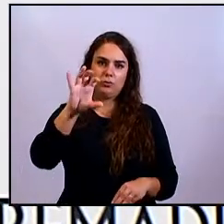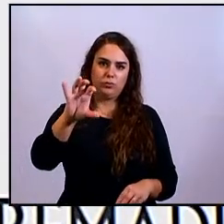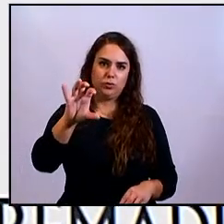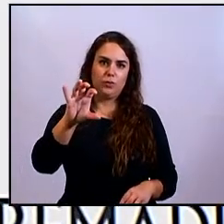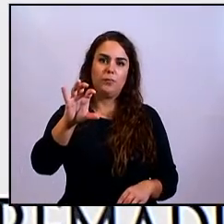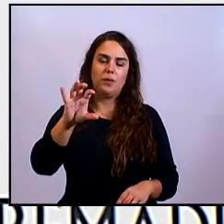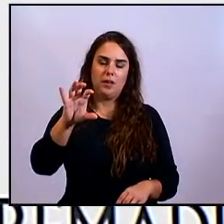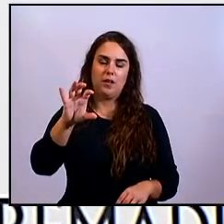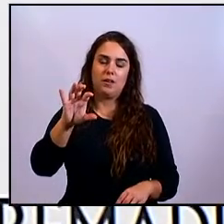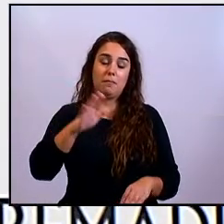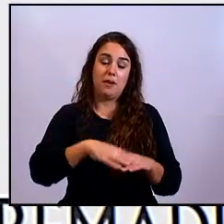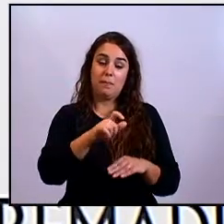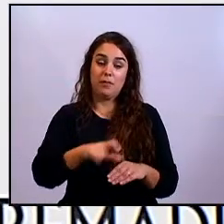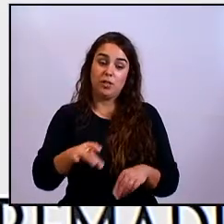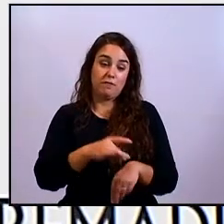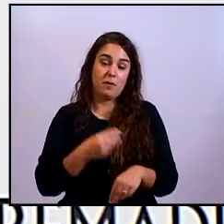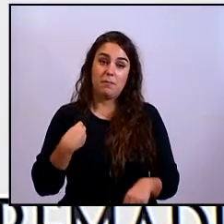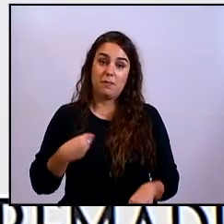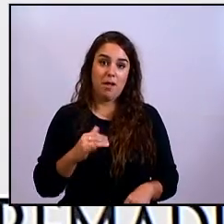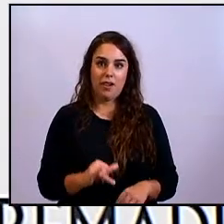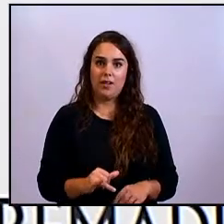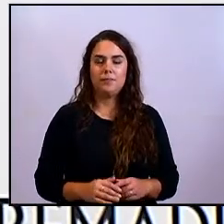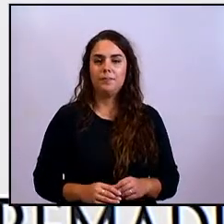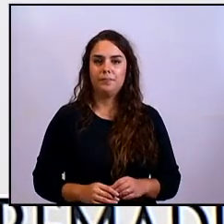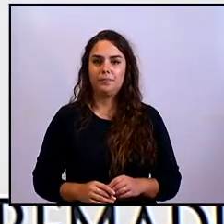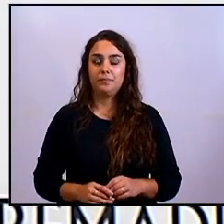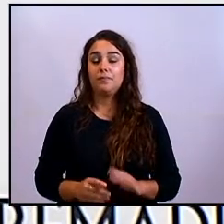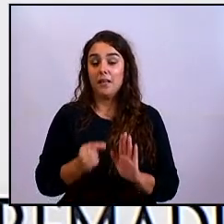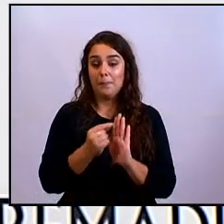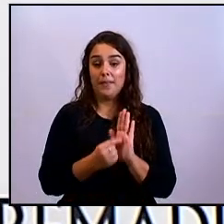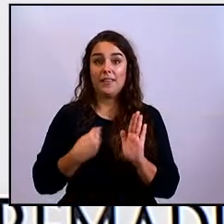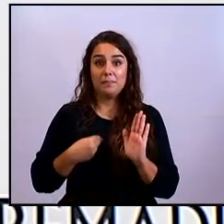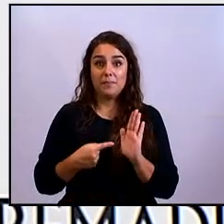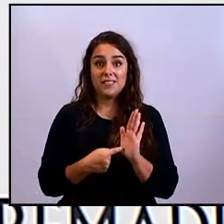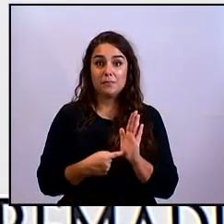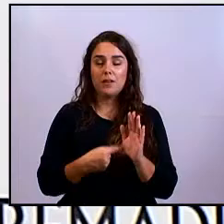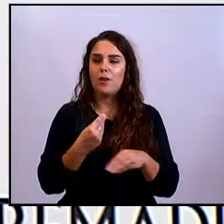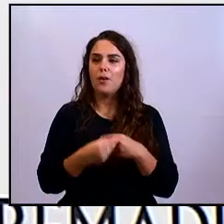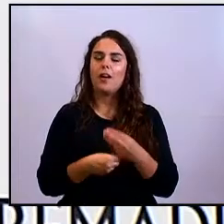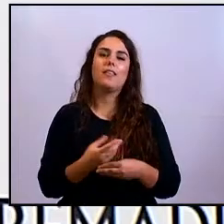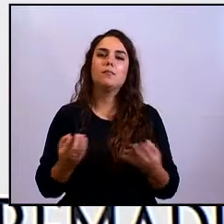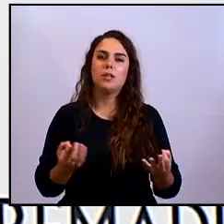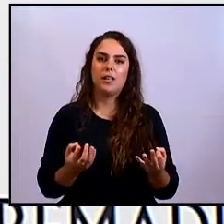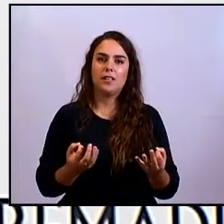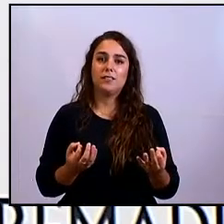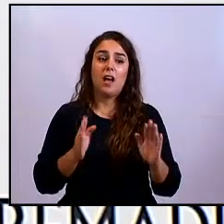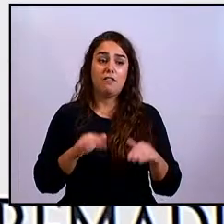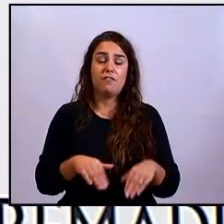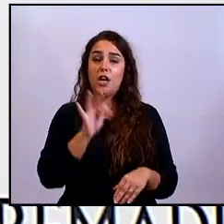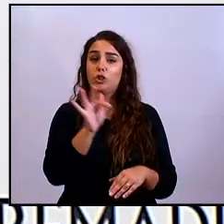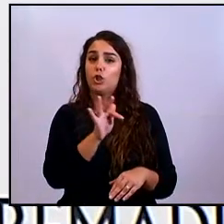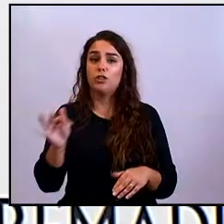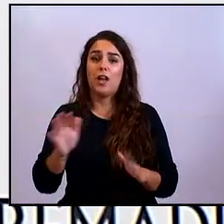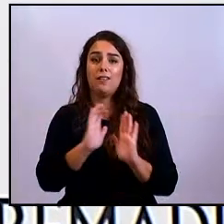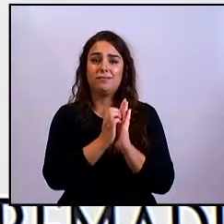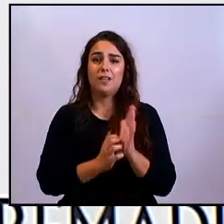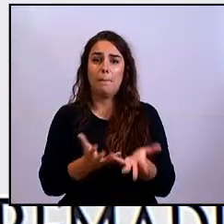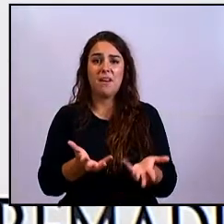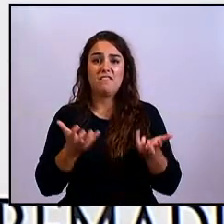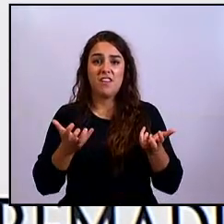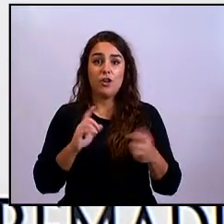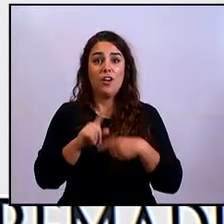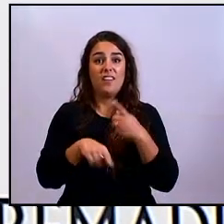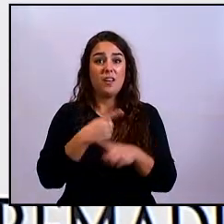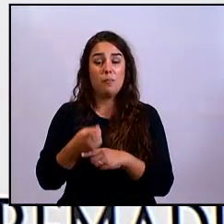estas personas que padecen esta enfermedad. Con esta medida lo que hacemos es bonificarla en su totalidad y no tributarán por